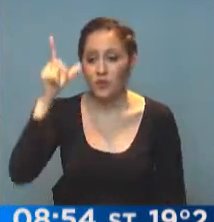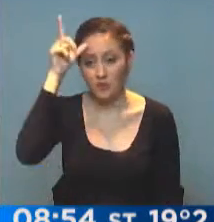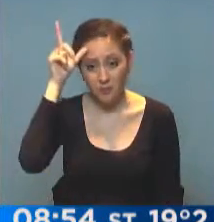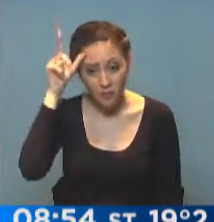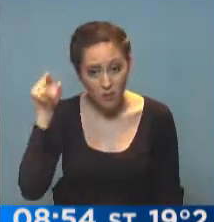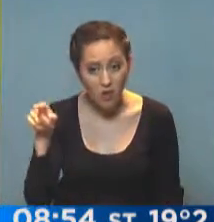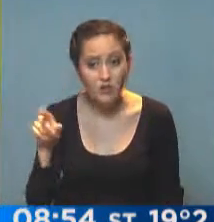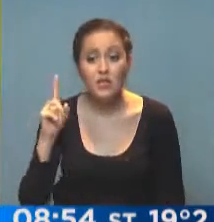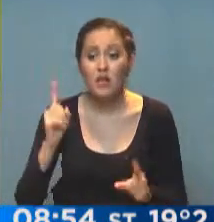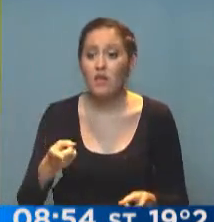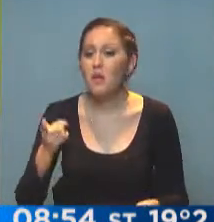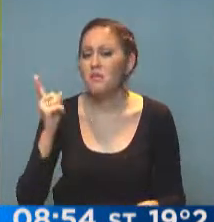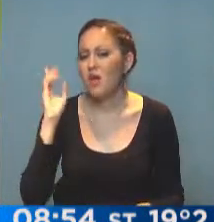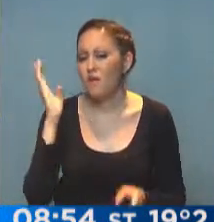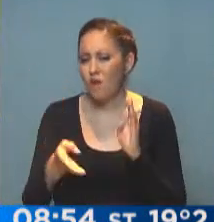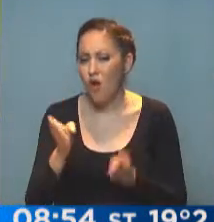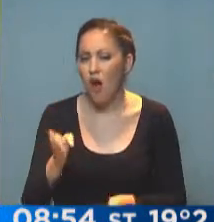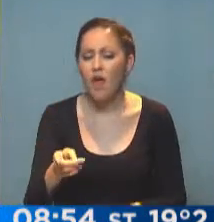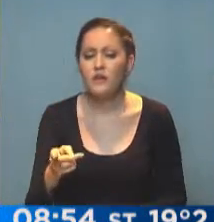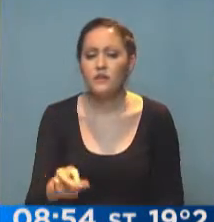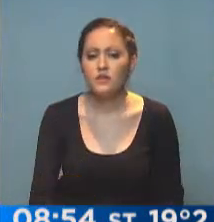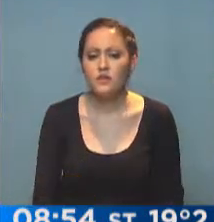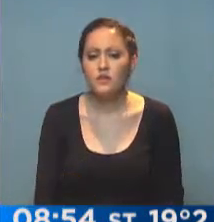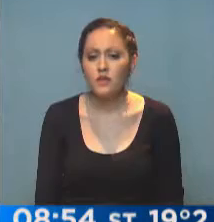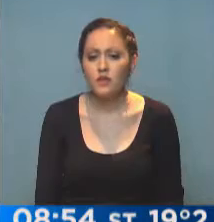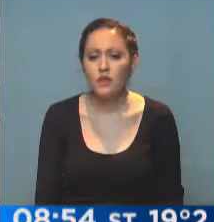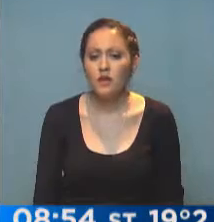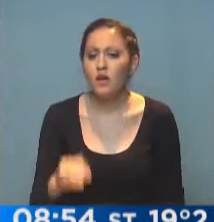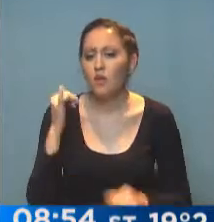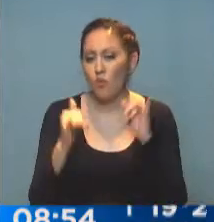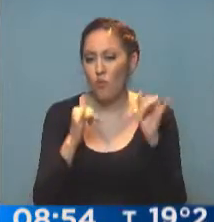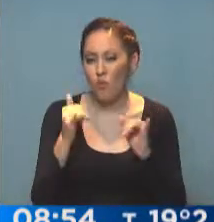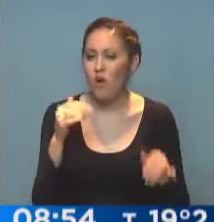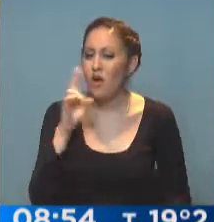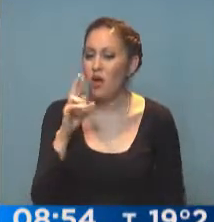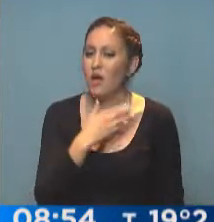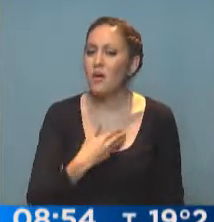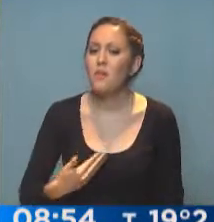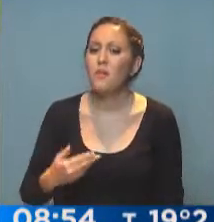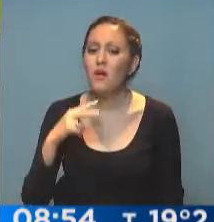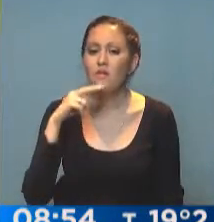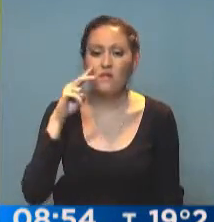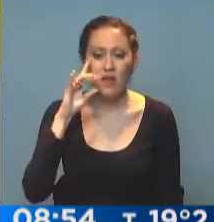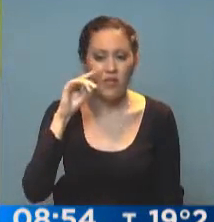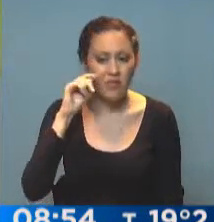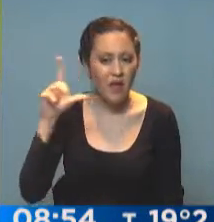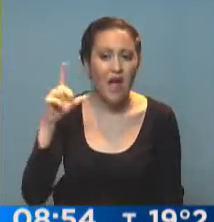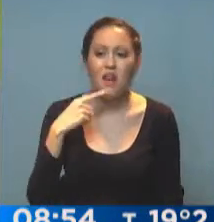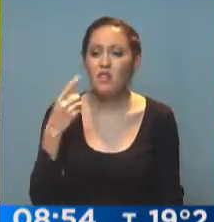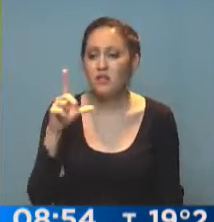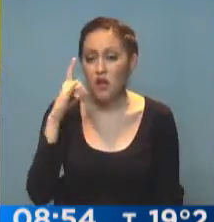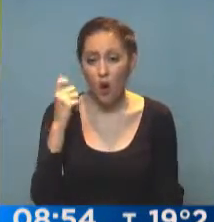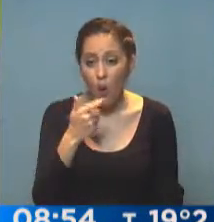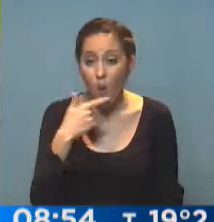Metropolitana, así como la violencia que reproducen las declaraciones de Vidal y Montenegro, que insisten en que Lucas estaba armado, que insisten en que